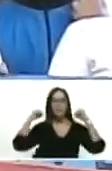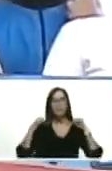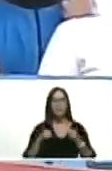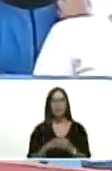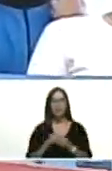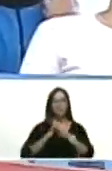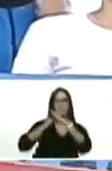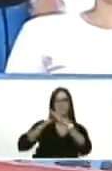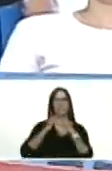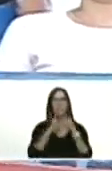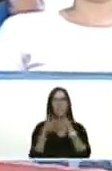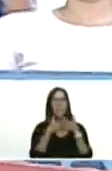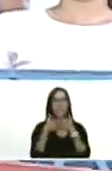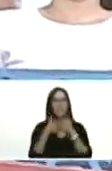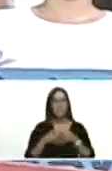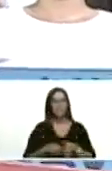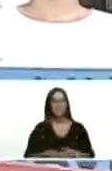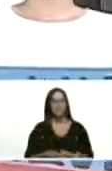antiimperialista,